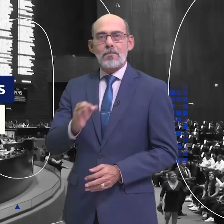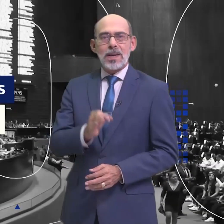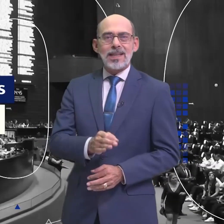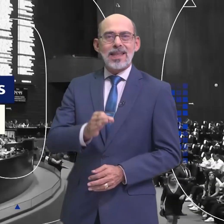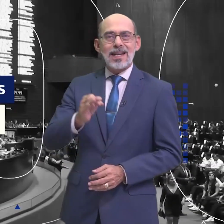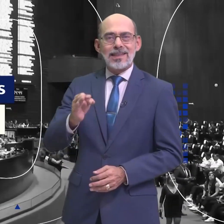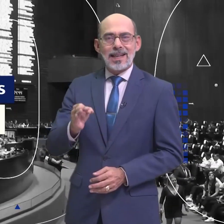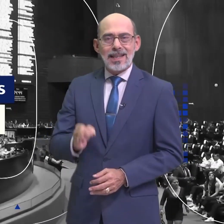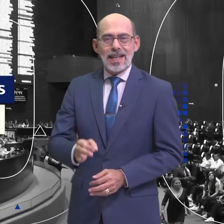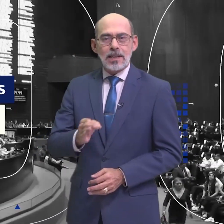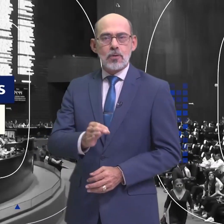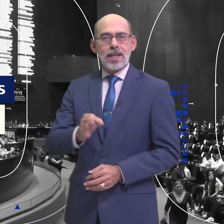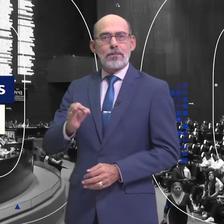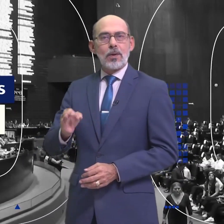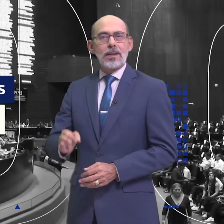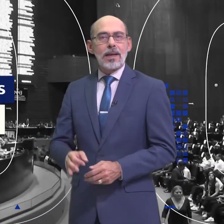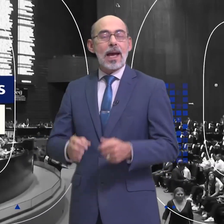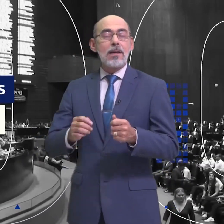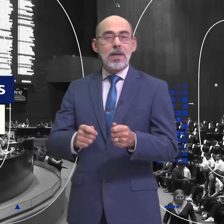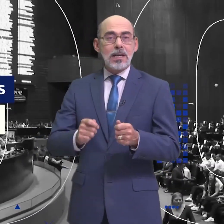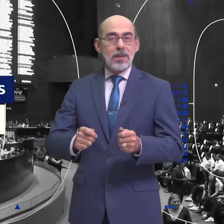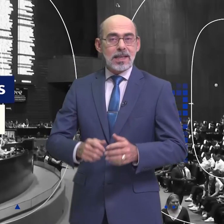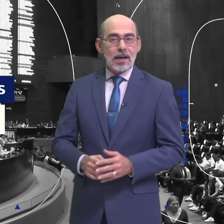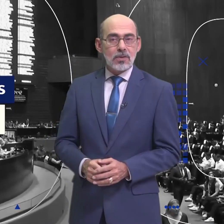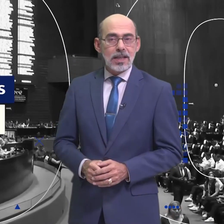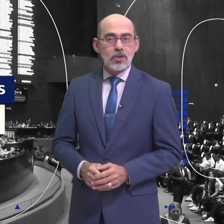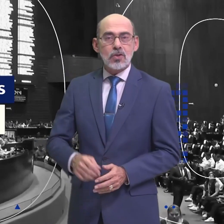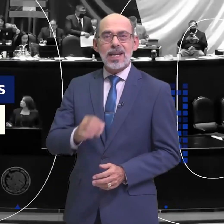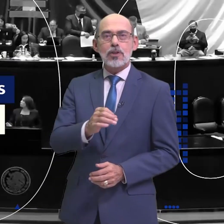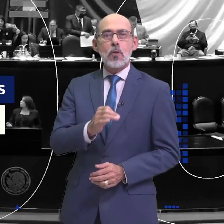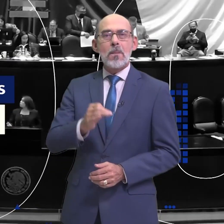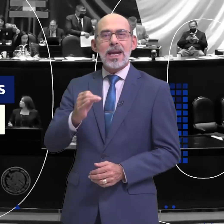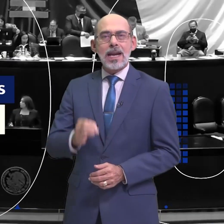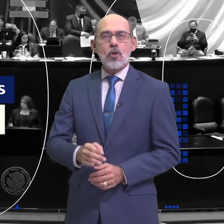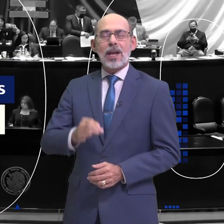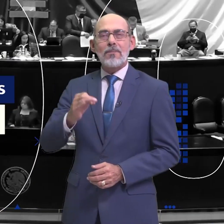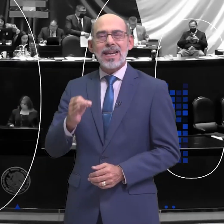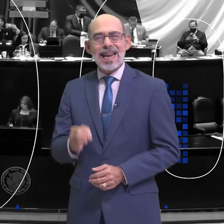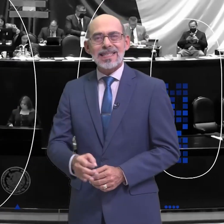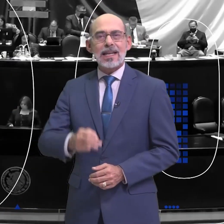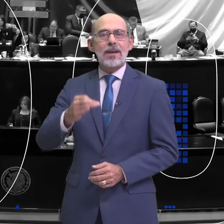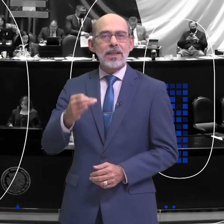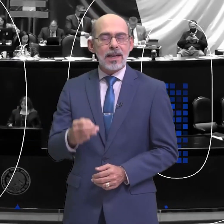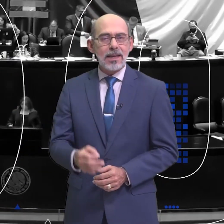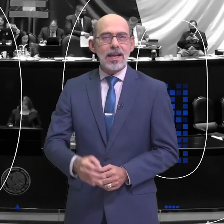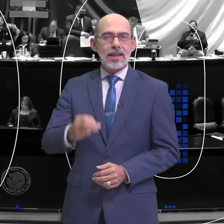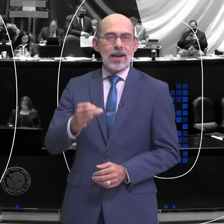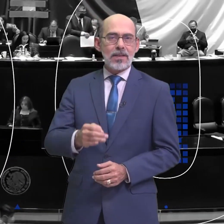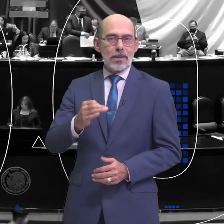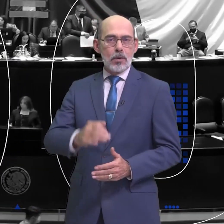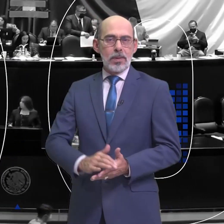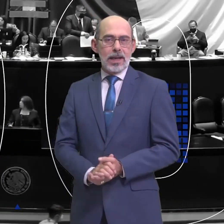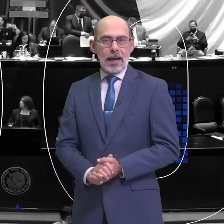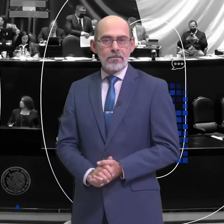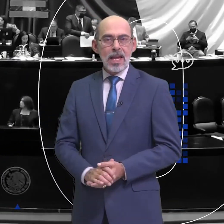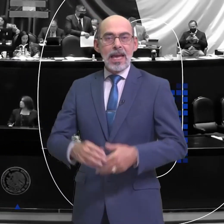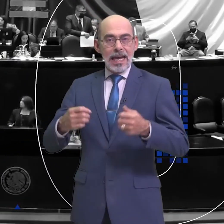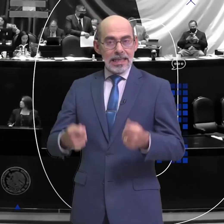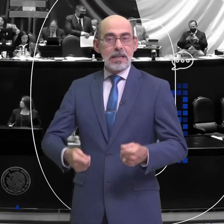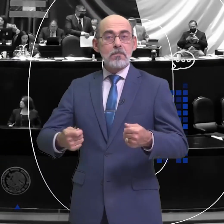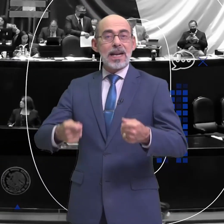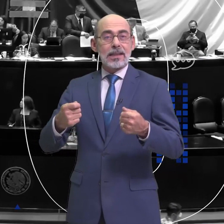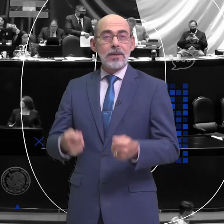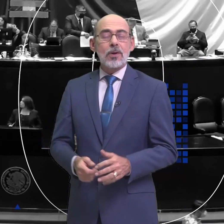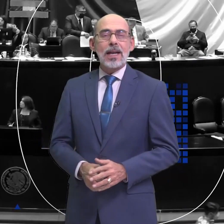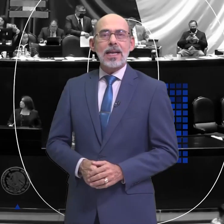nación depende de la integridad de su vida política y minimizar los hechos es un veneno que amenaza la vitalidad de la vida pública.